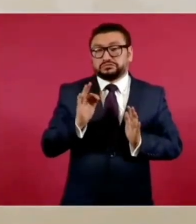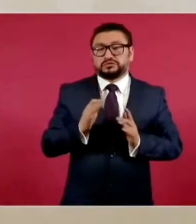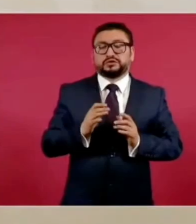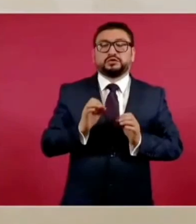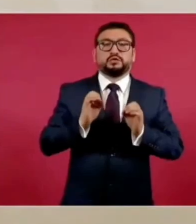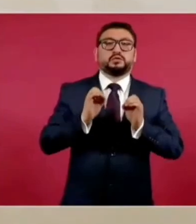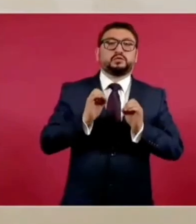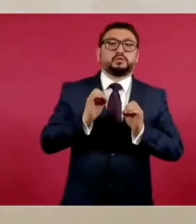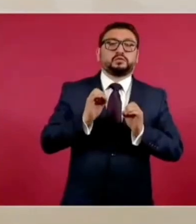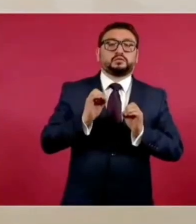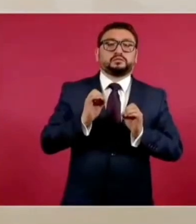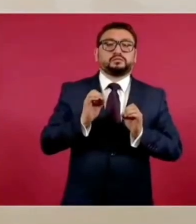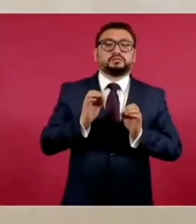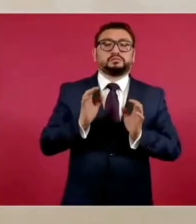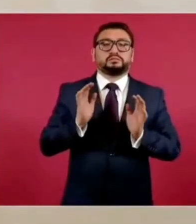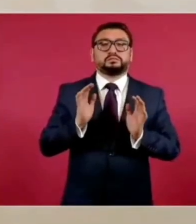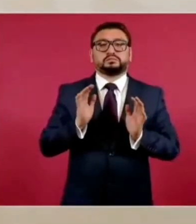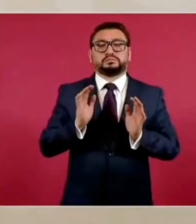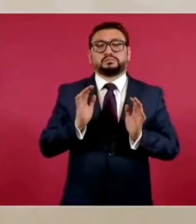o no